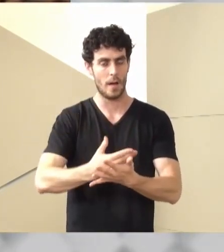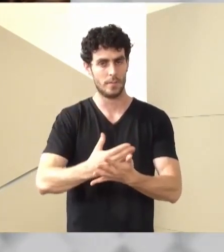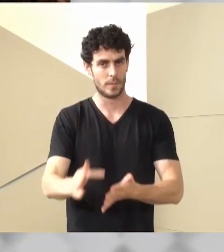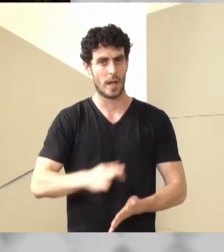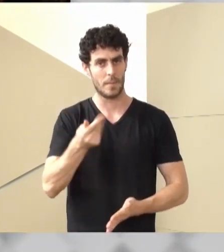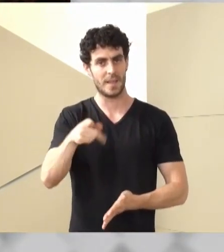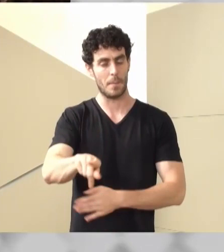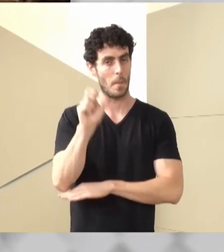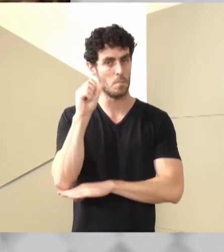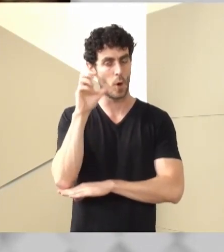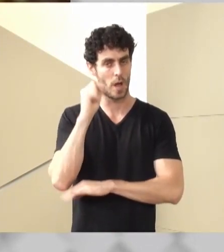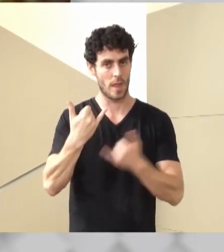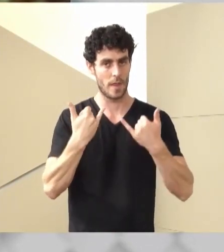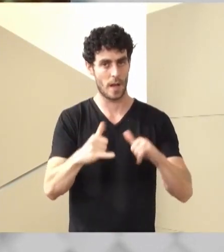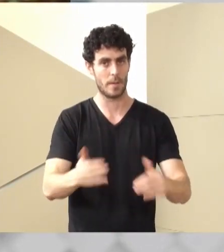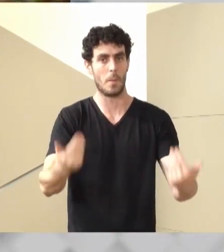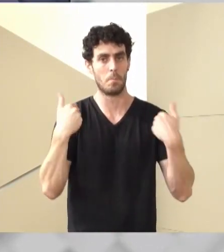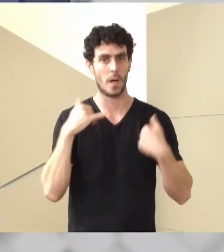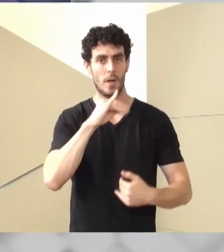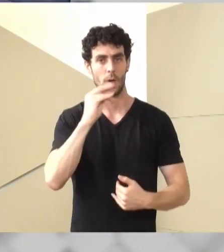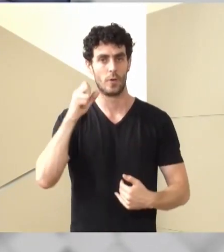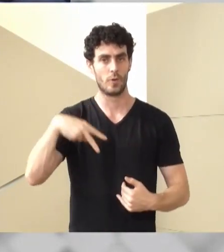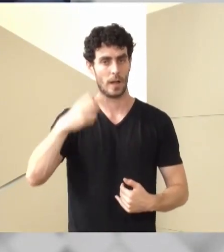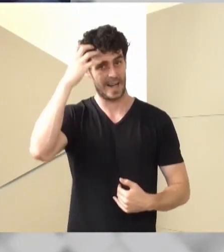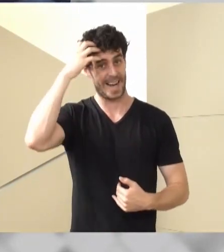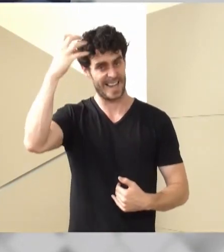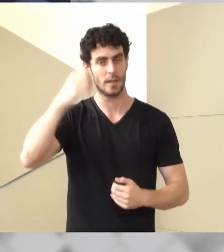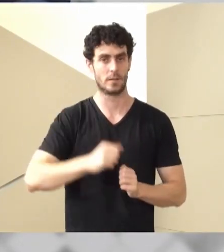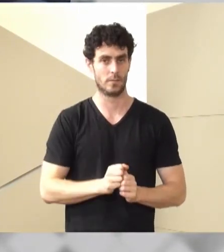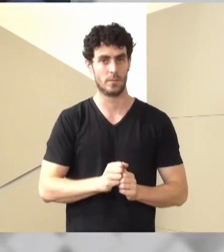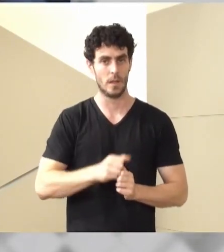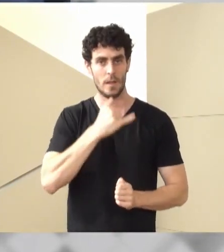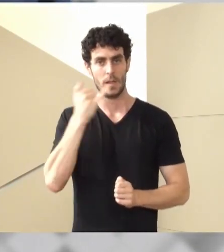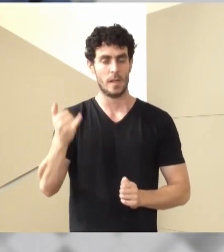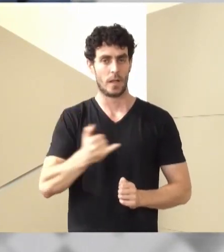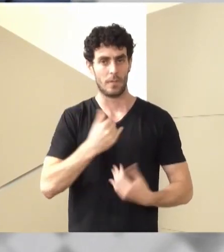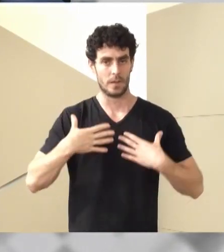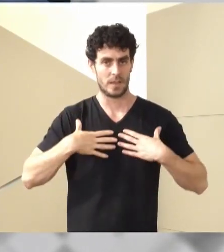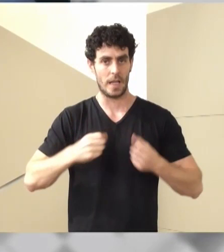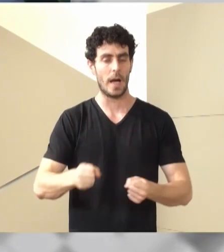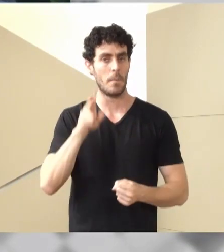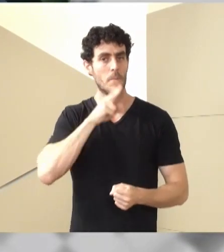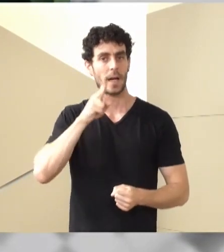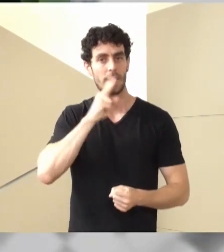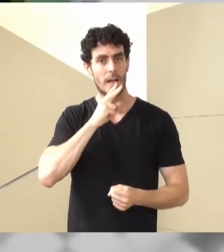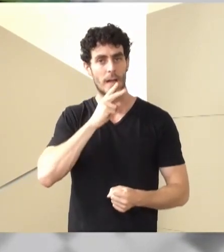una ponencia impartida por Joan Reyes, jefe de sección de Sanidad Vegetal de la Generalitat de Cataluña.